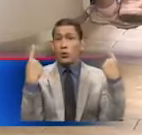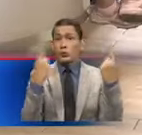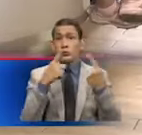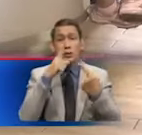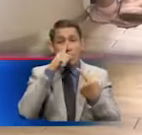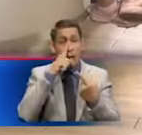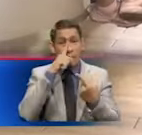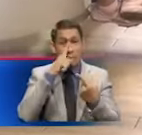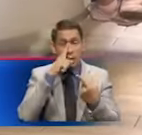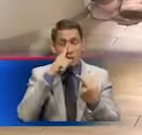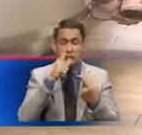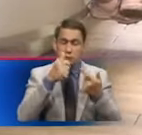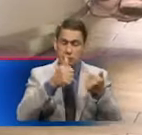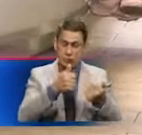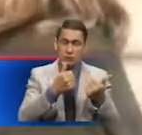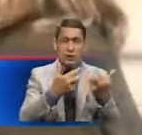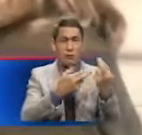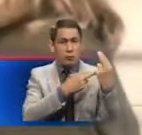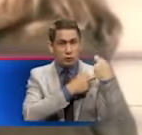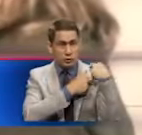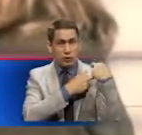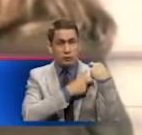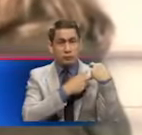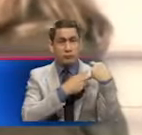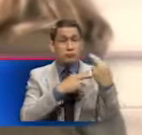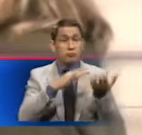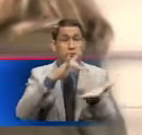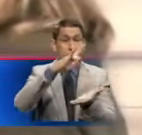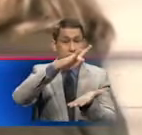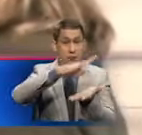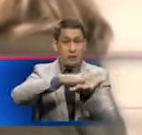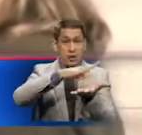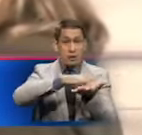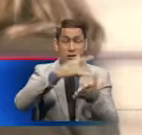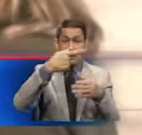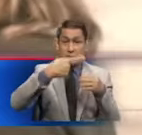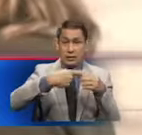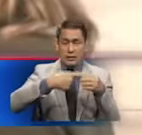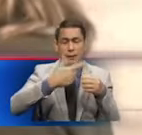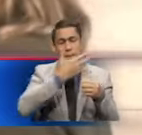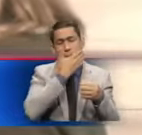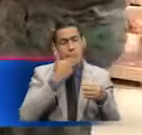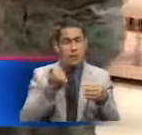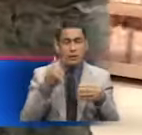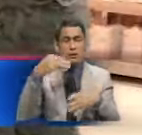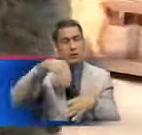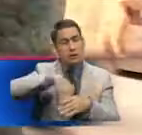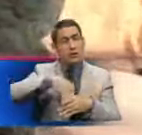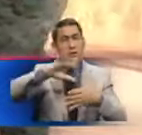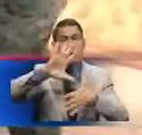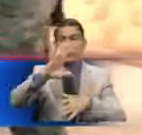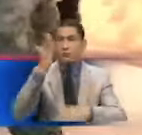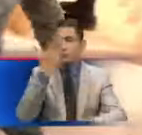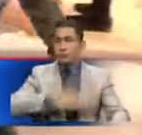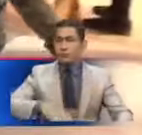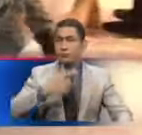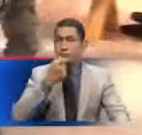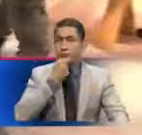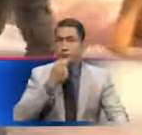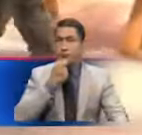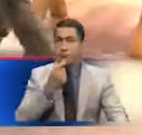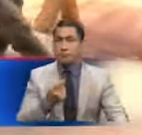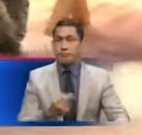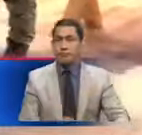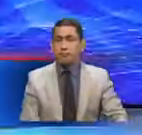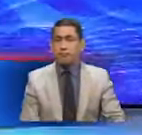marcha las operaciones del aeropuerto, ubicándolo en la cima de la excelencia en la industria aeroportuaria. Ailis Morán, TC